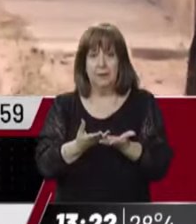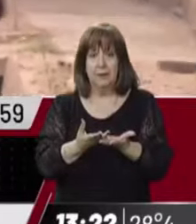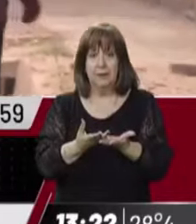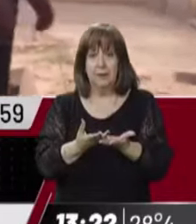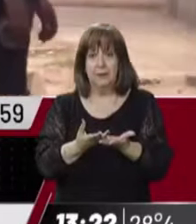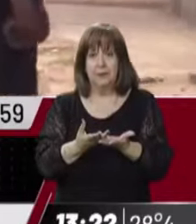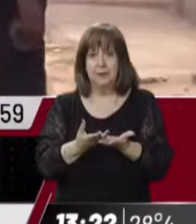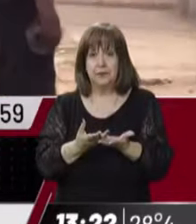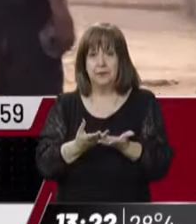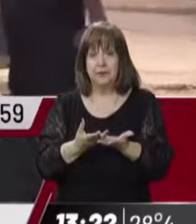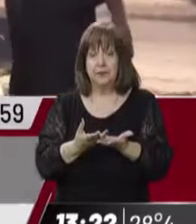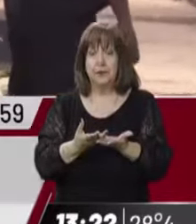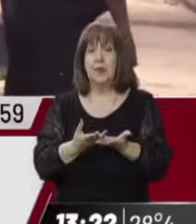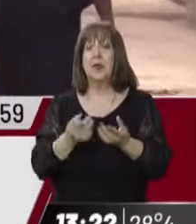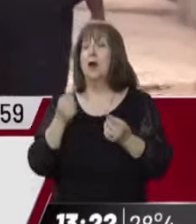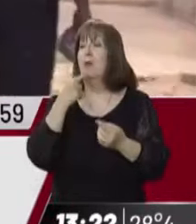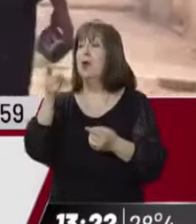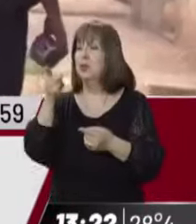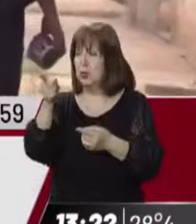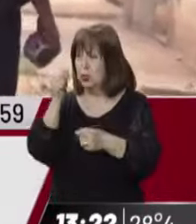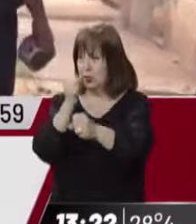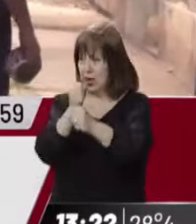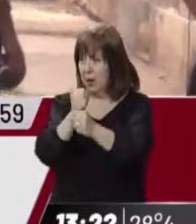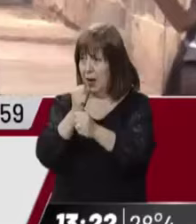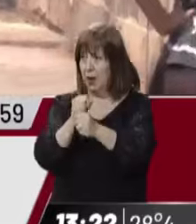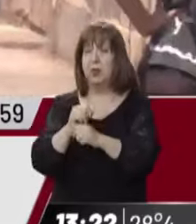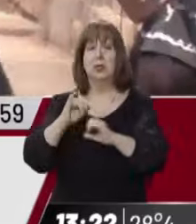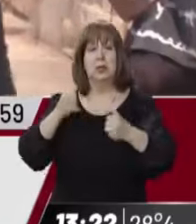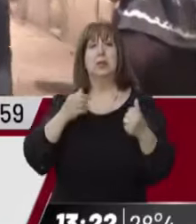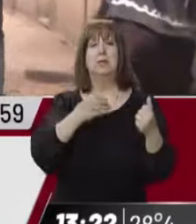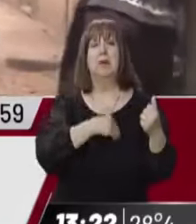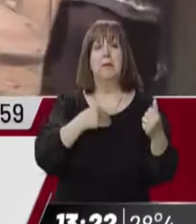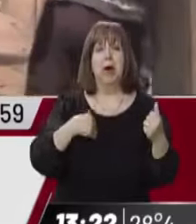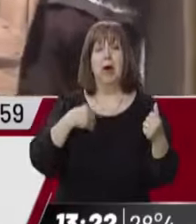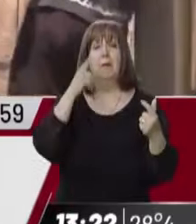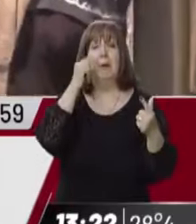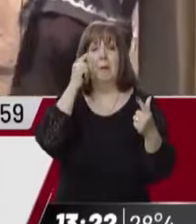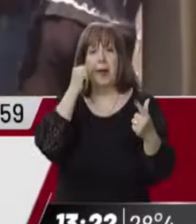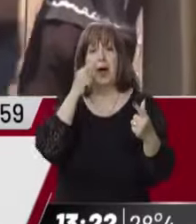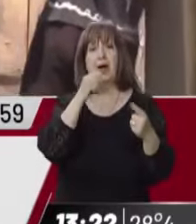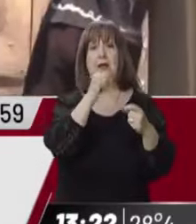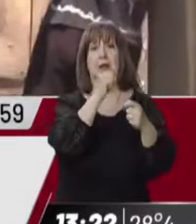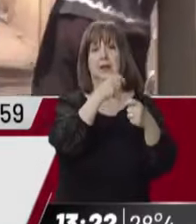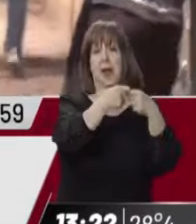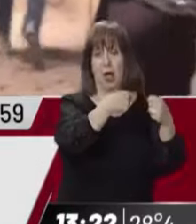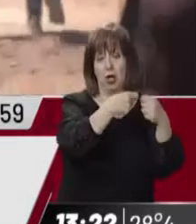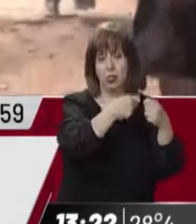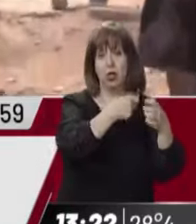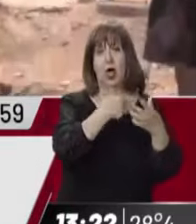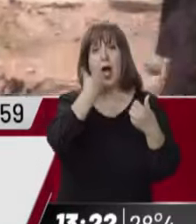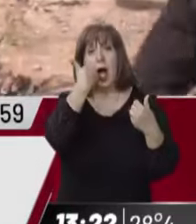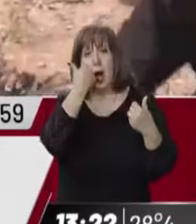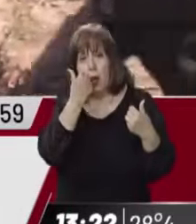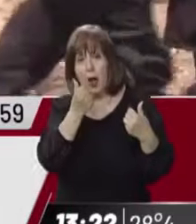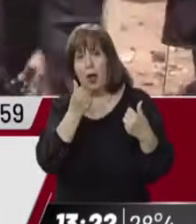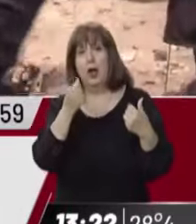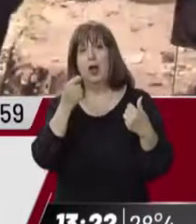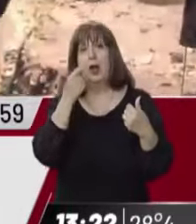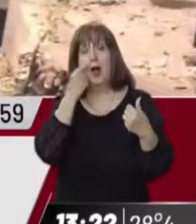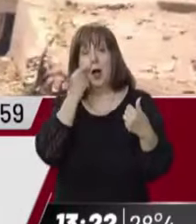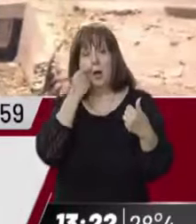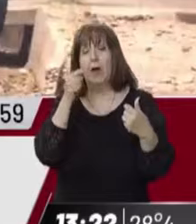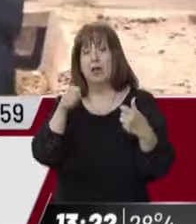todos juntos mamá y mi papá tienen un negocio en las ceras mi abuelo una tapicería en